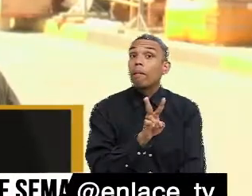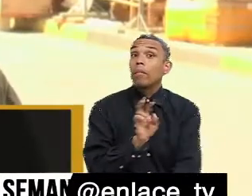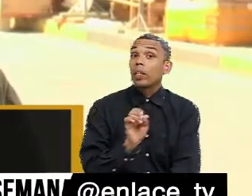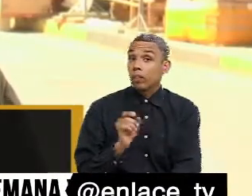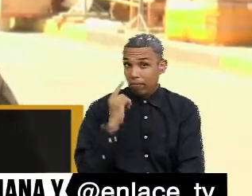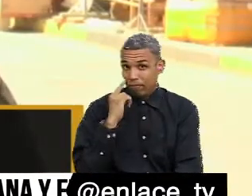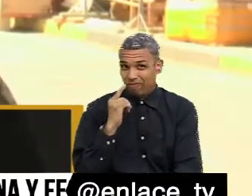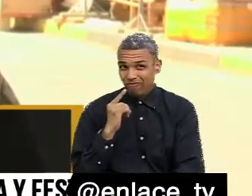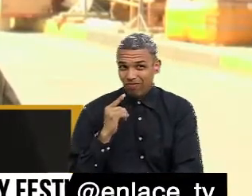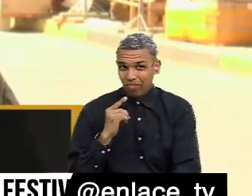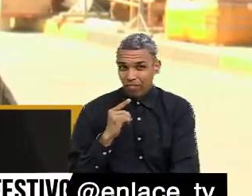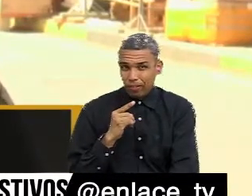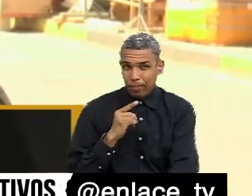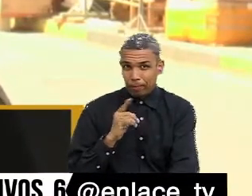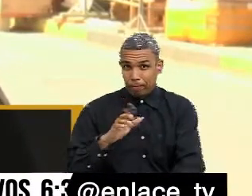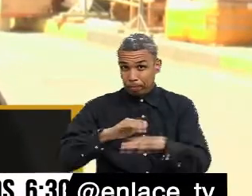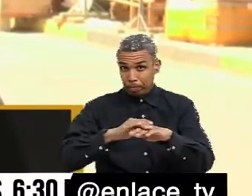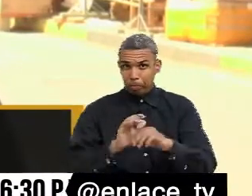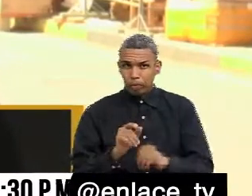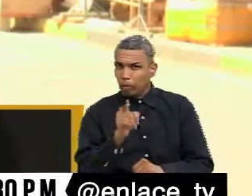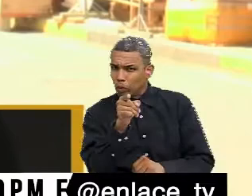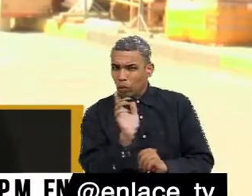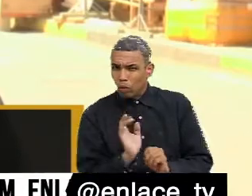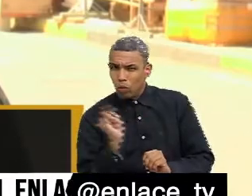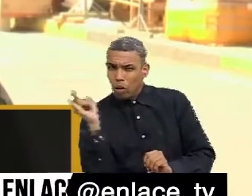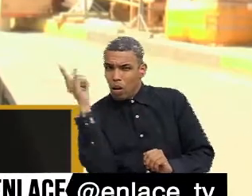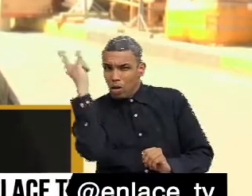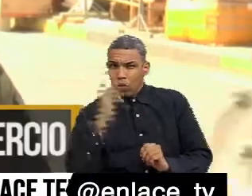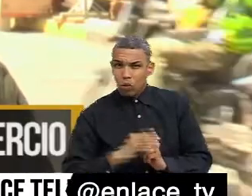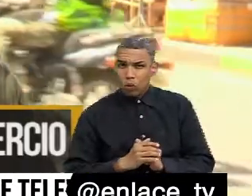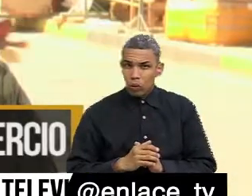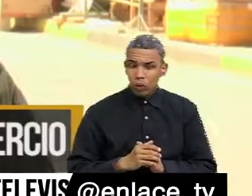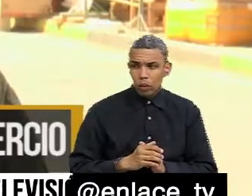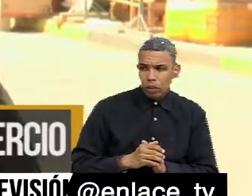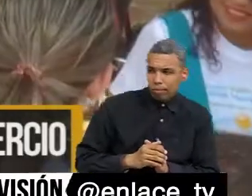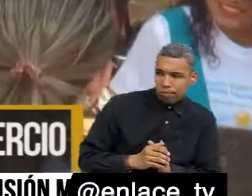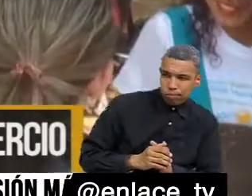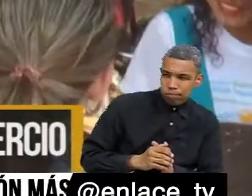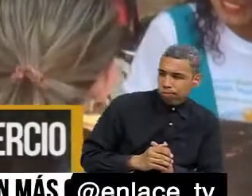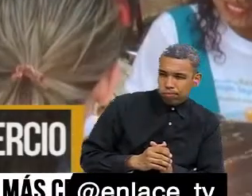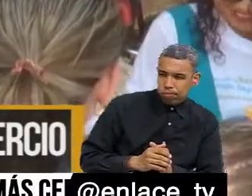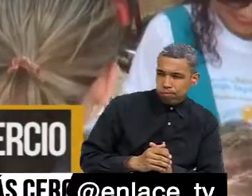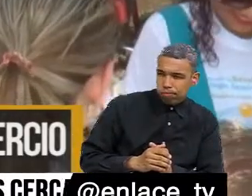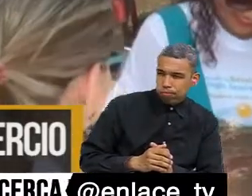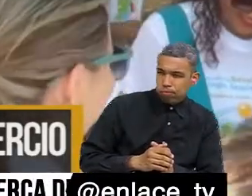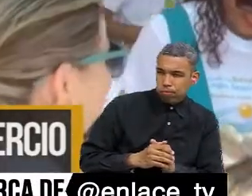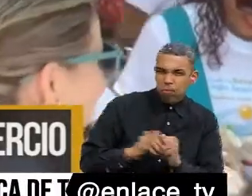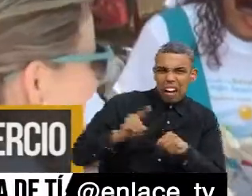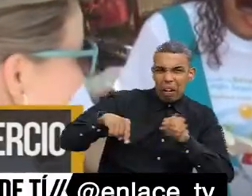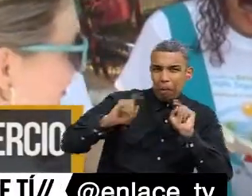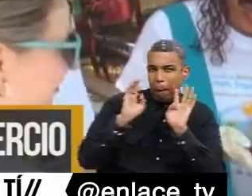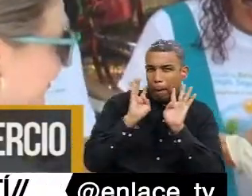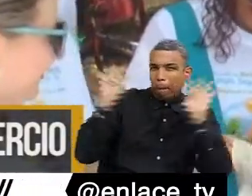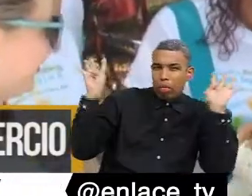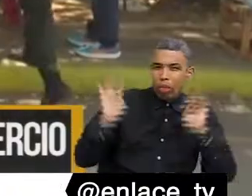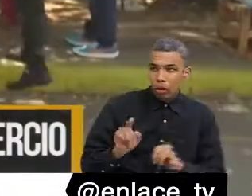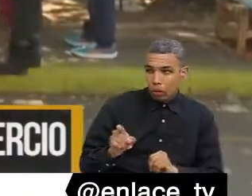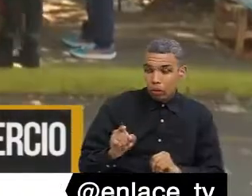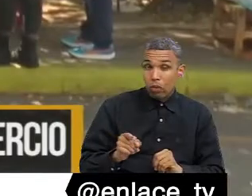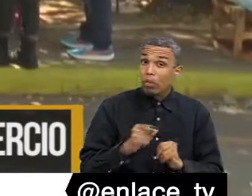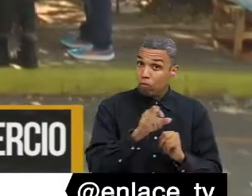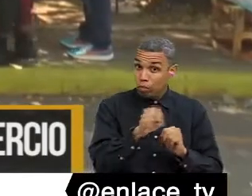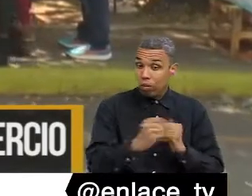nacional para cualquier situación aquí en barrancabermeja también hay mucho turista que de hecho llamado la